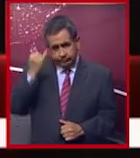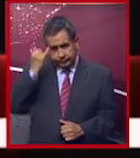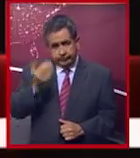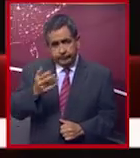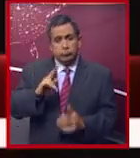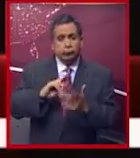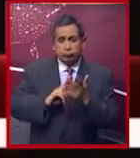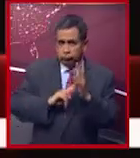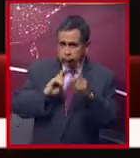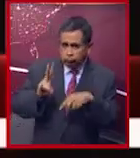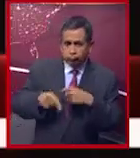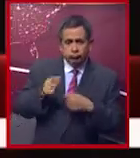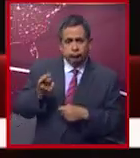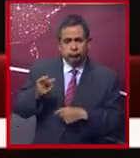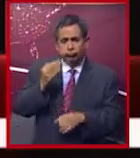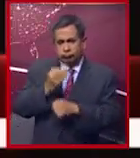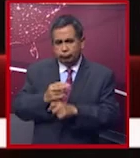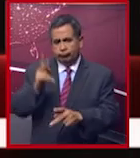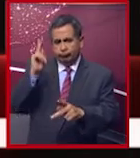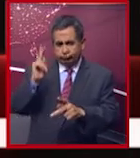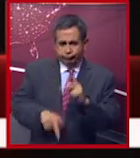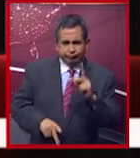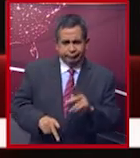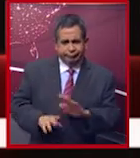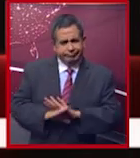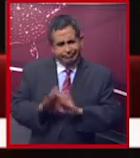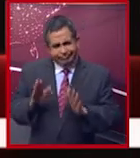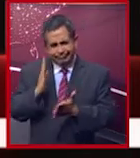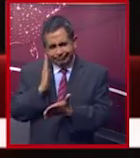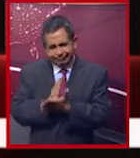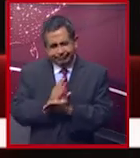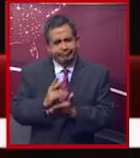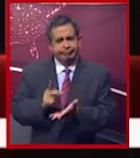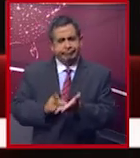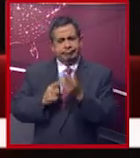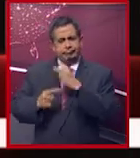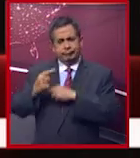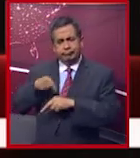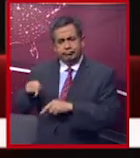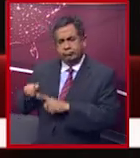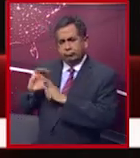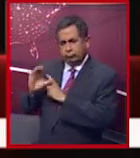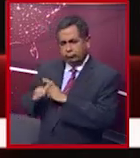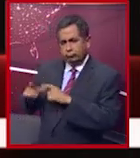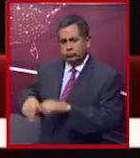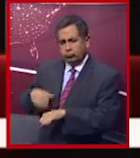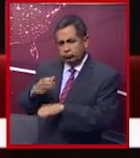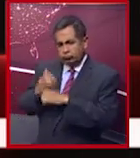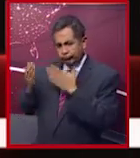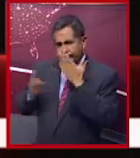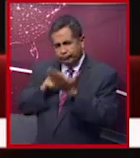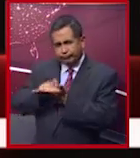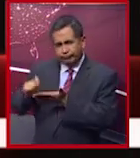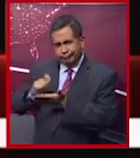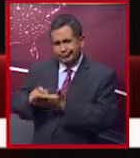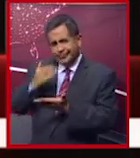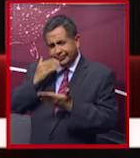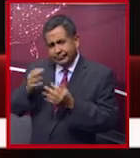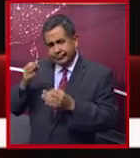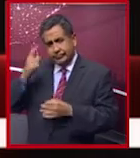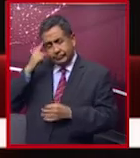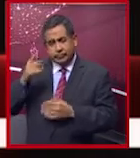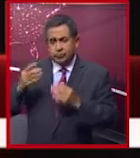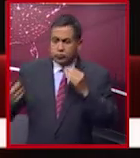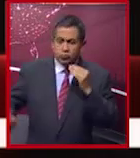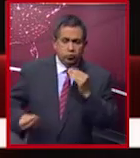que se regrese, que se declare, se acepte la moción suspensiva, se regrese a la Comisión de Gobernación a efectos de que se haga